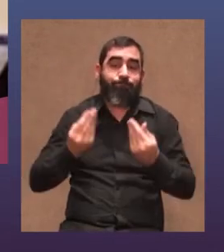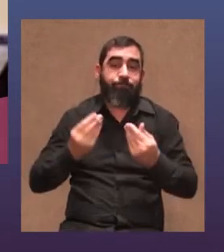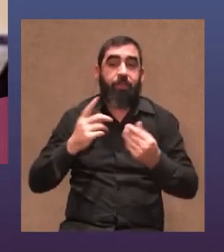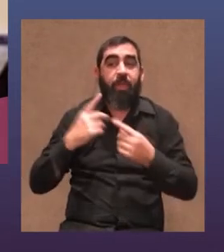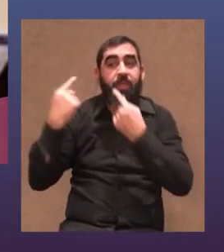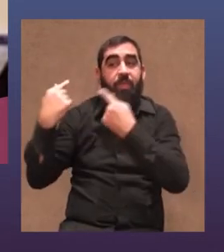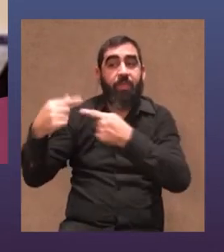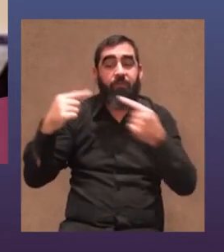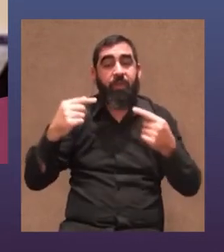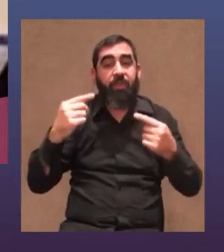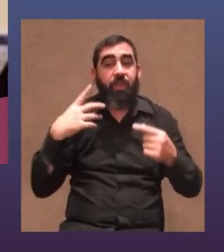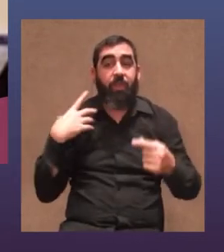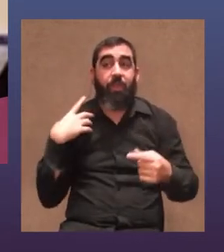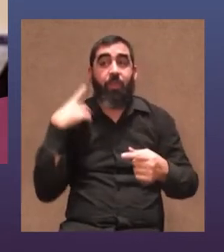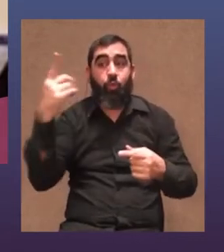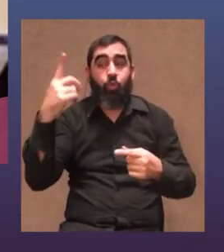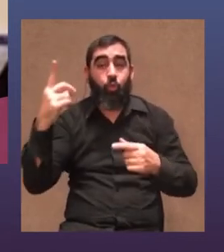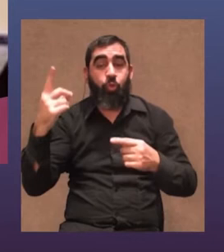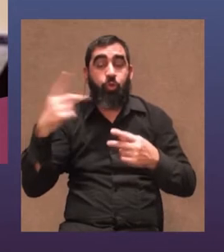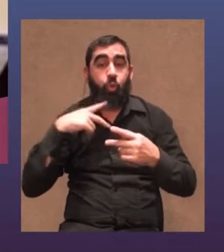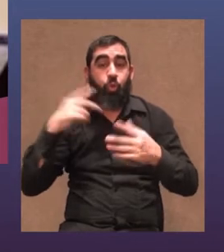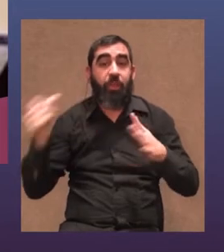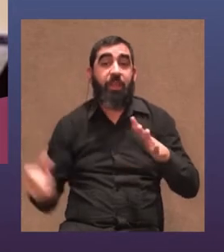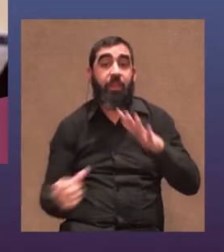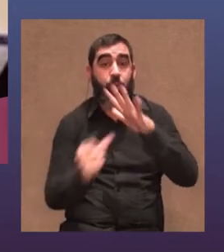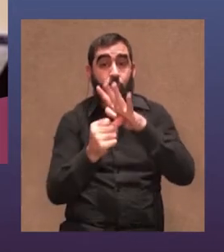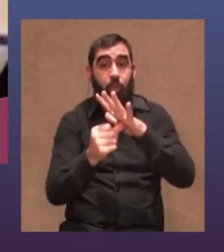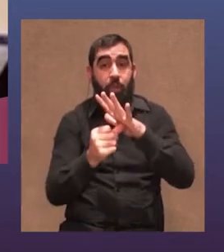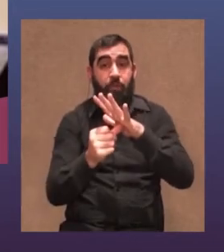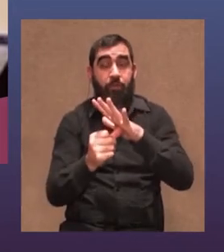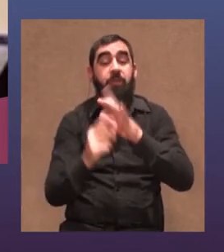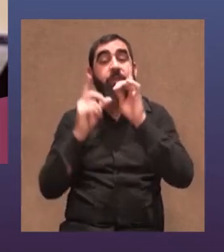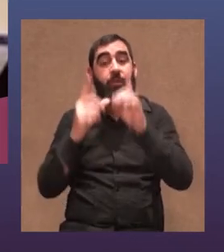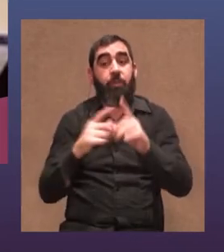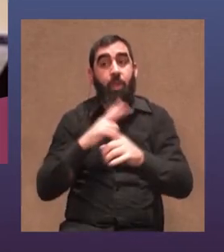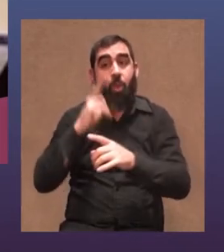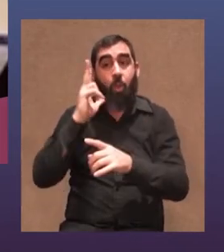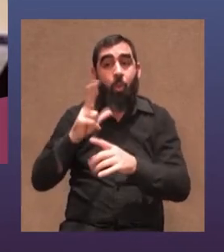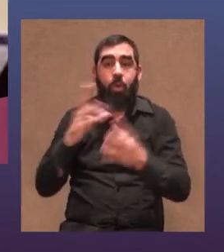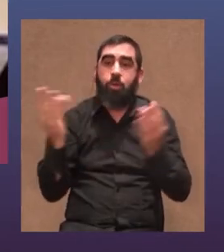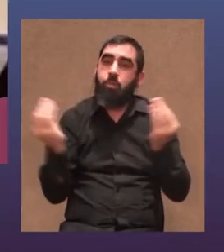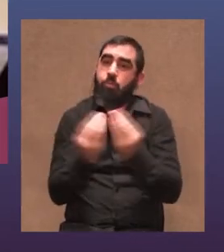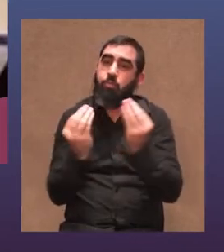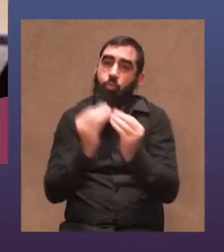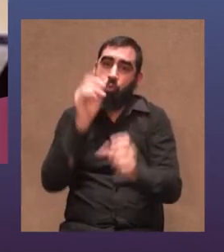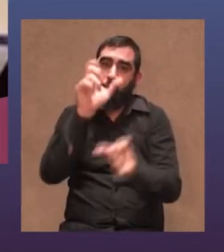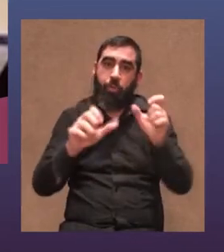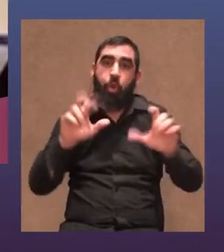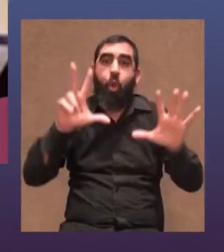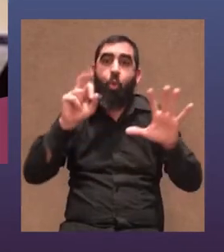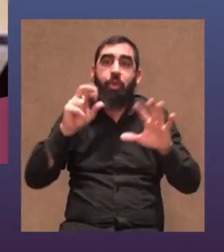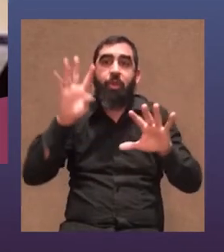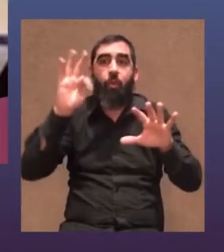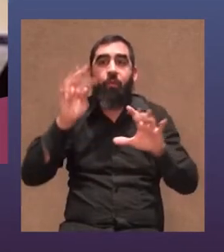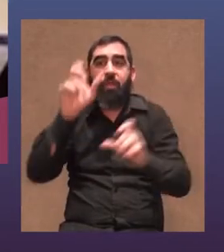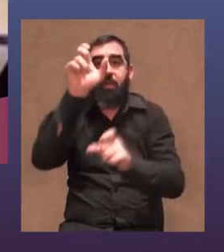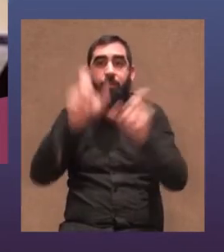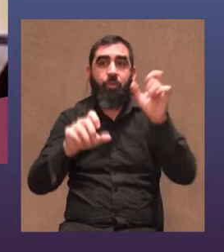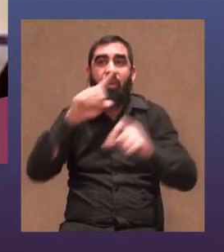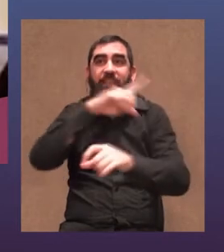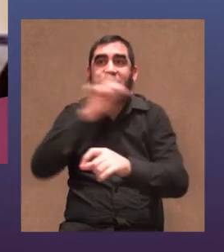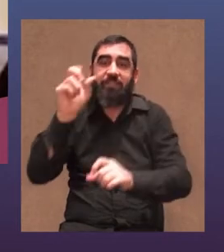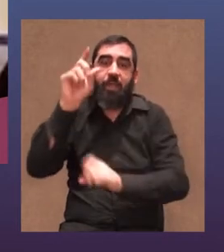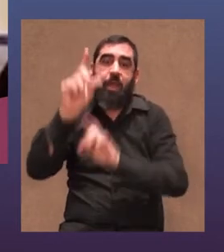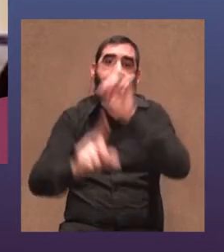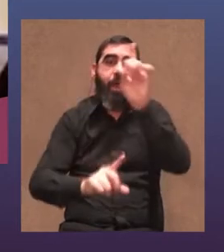director titular y compartir un tiempo permanente con un grupo, aparte es un grupo humano nutrido, total. 80 personas, 90 personas, 100 pueden